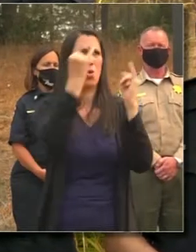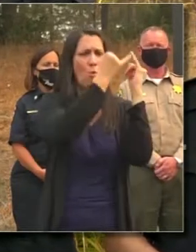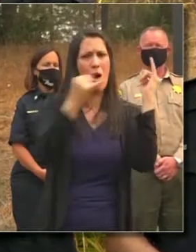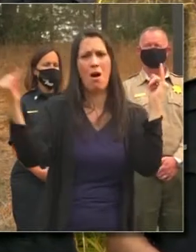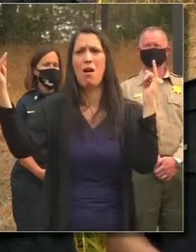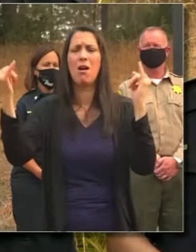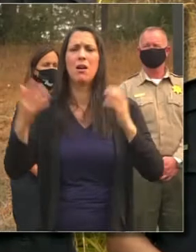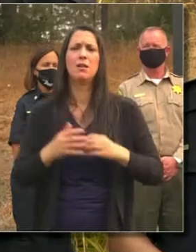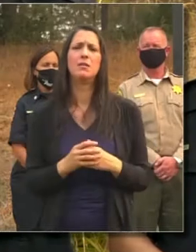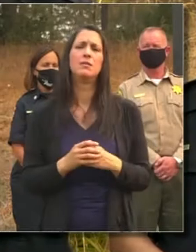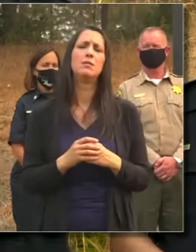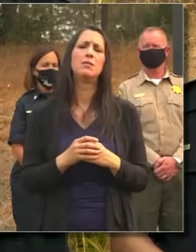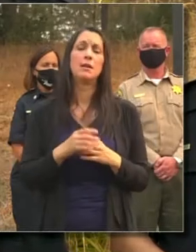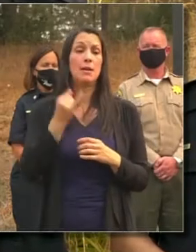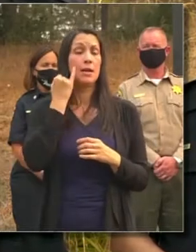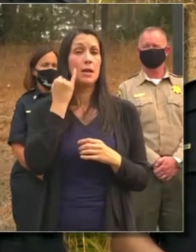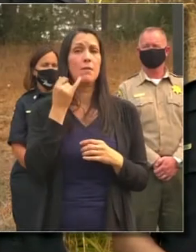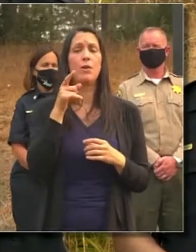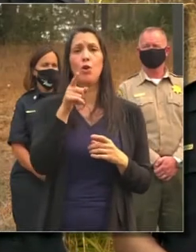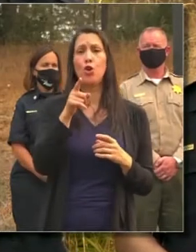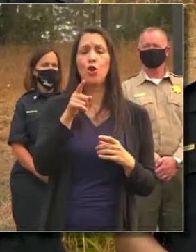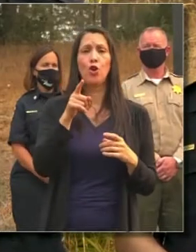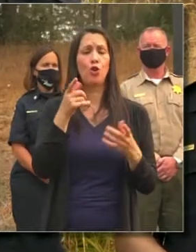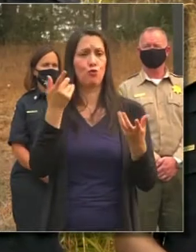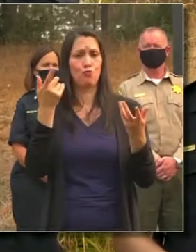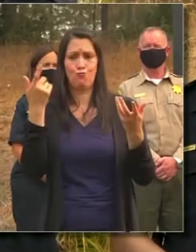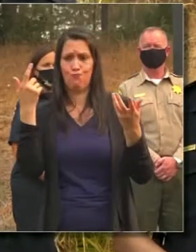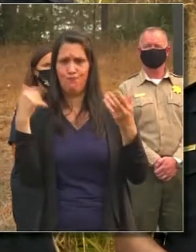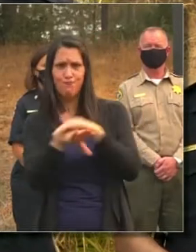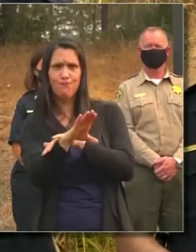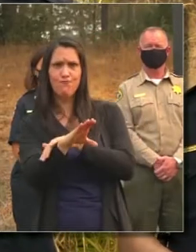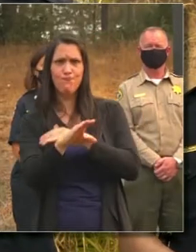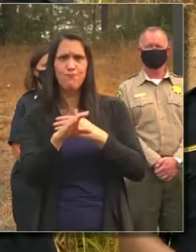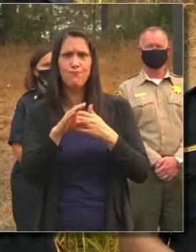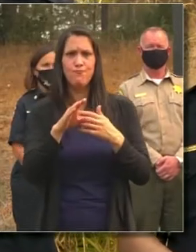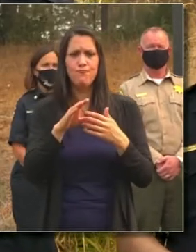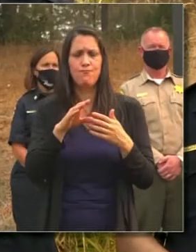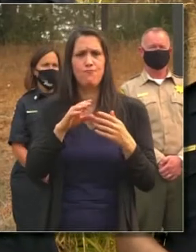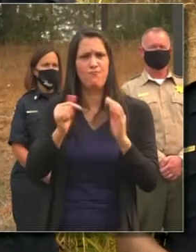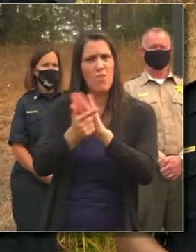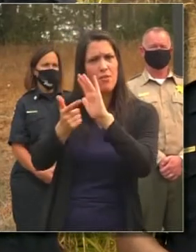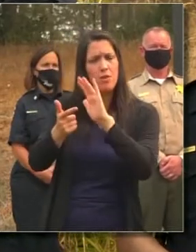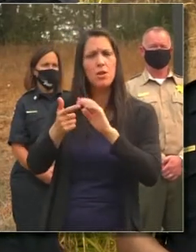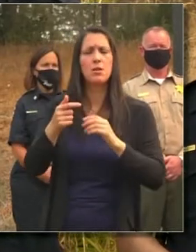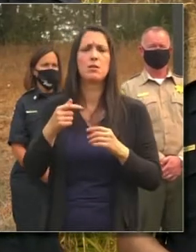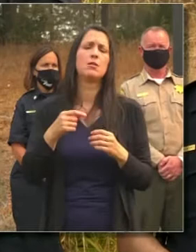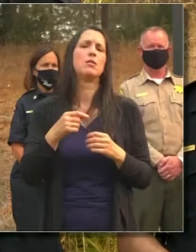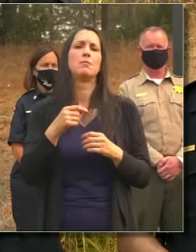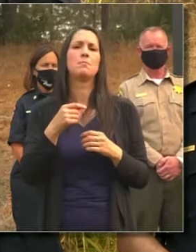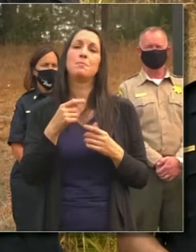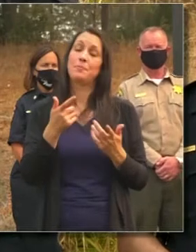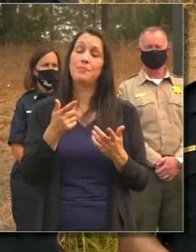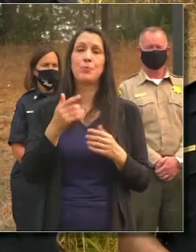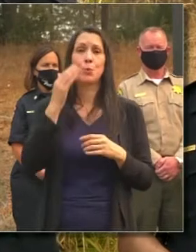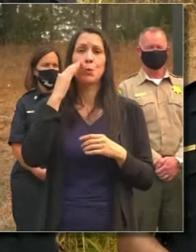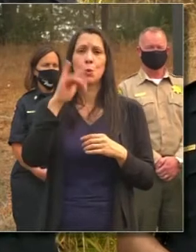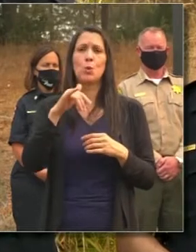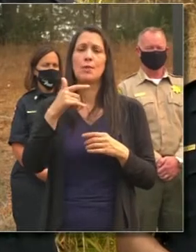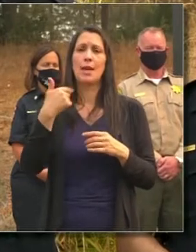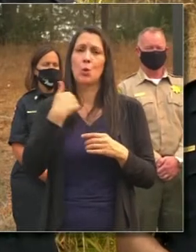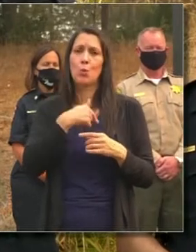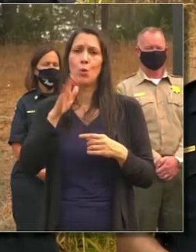y si ustedes deciden irse o si entran a esas áreas de manera ilegal como ya se ha dicho serán